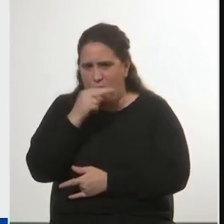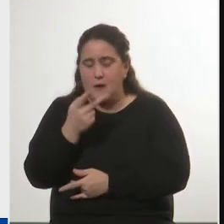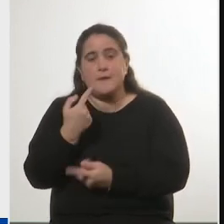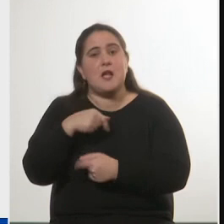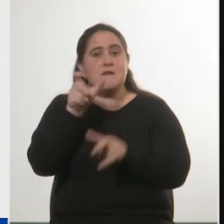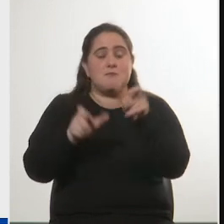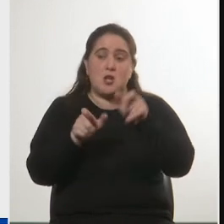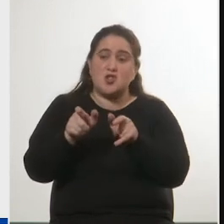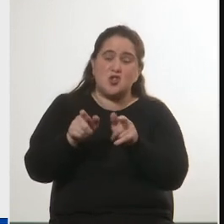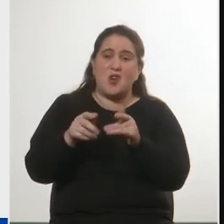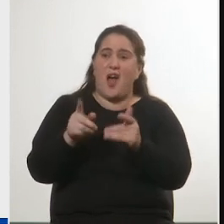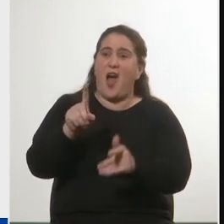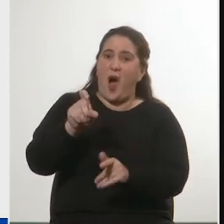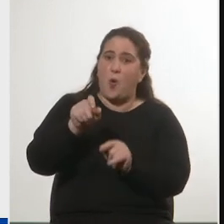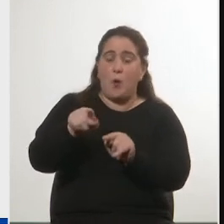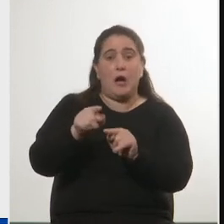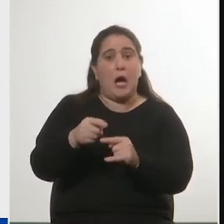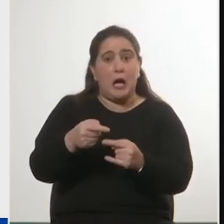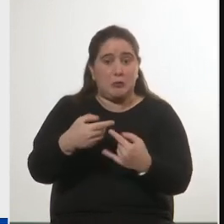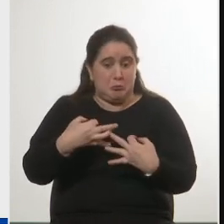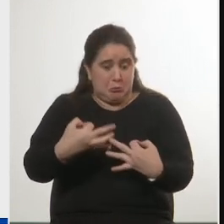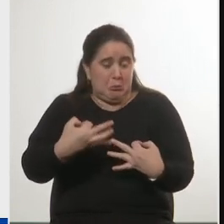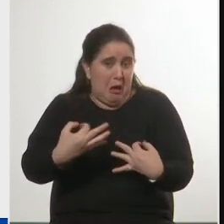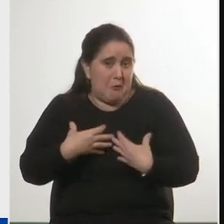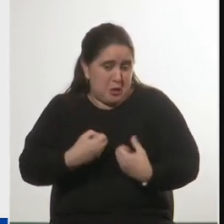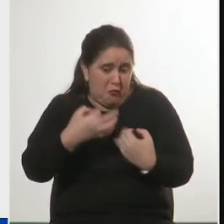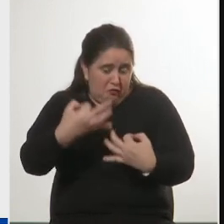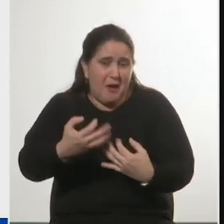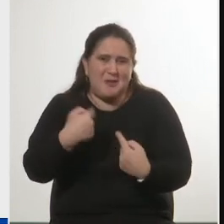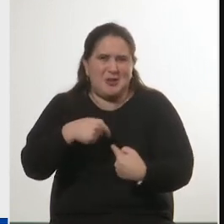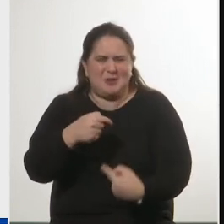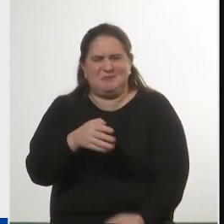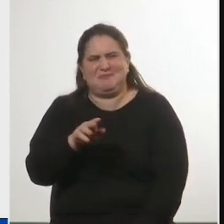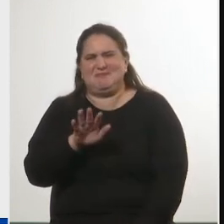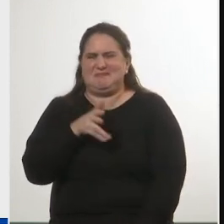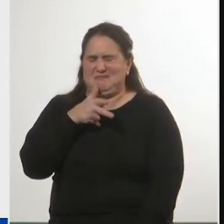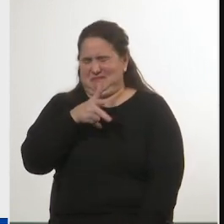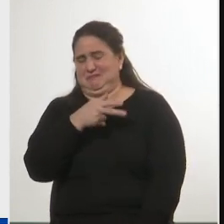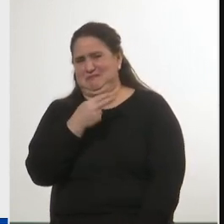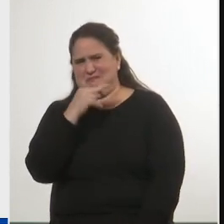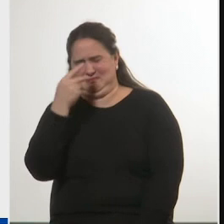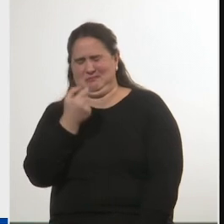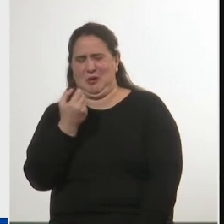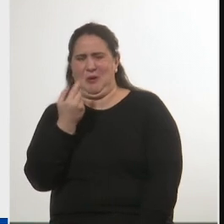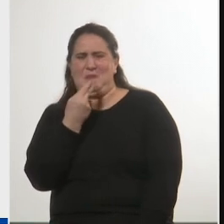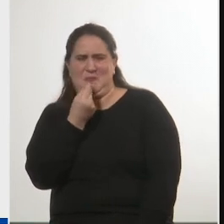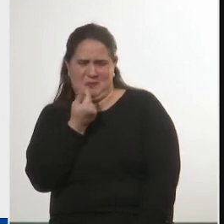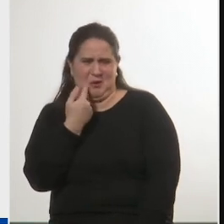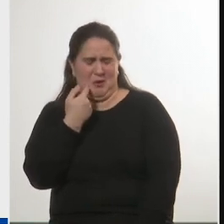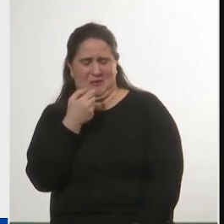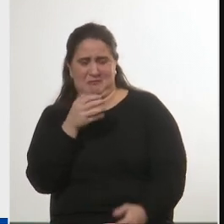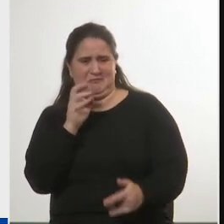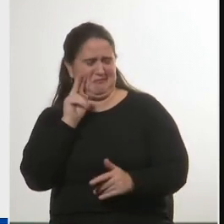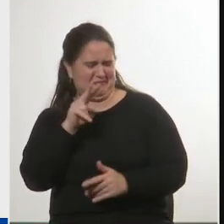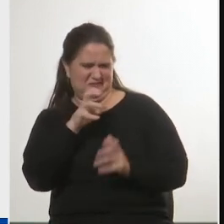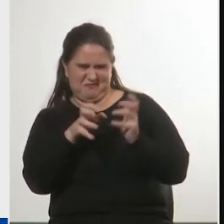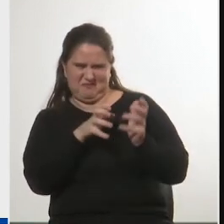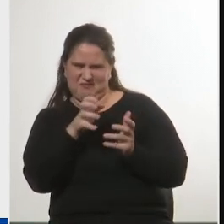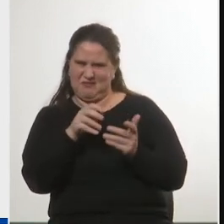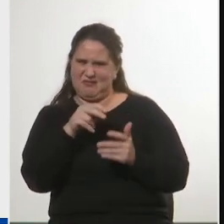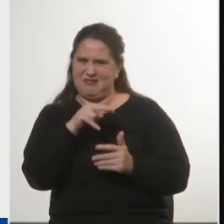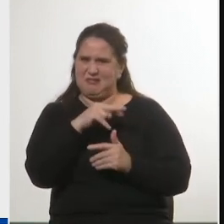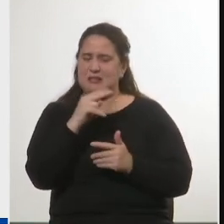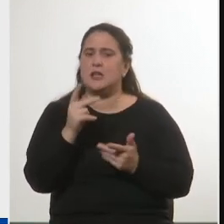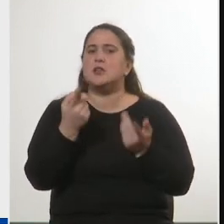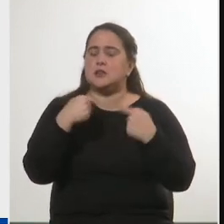evitar consumir agua que es inocua, pero desagradable desde el punto de vista estético, y preferir en cambio agua de